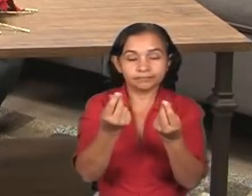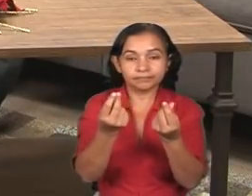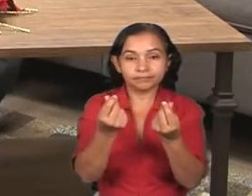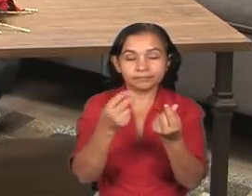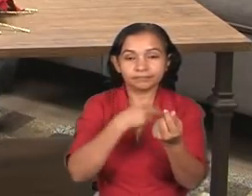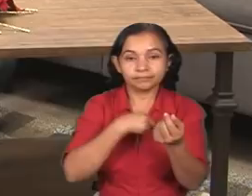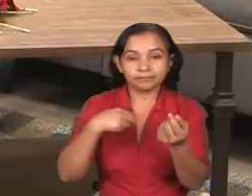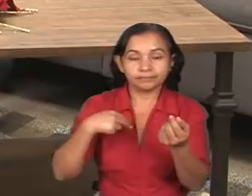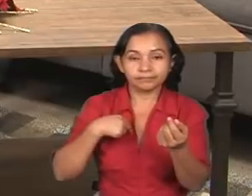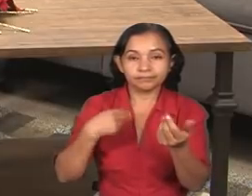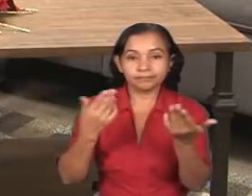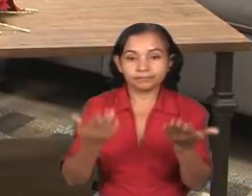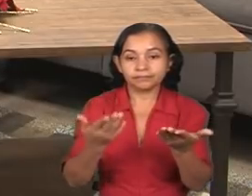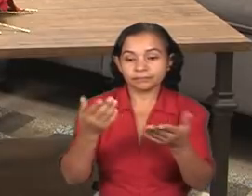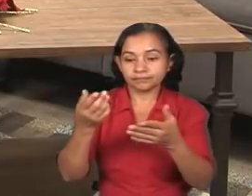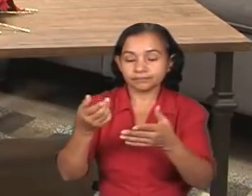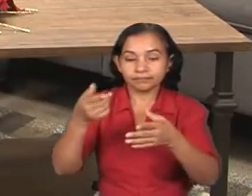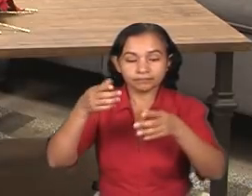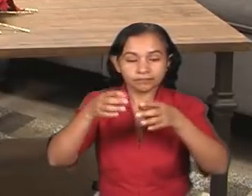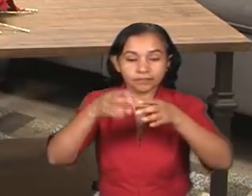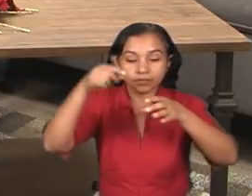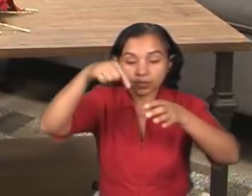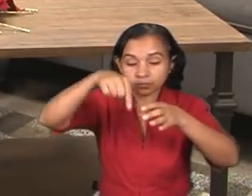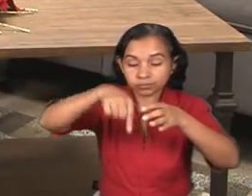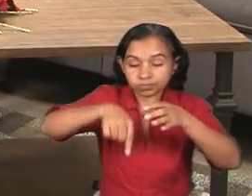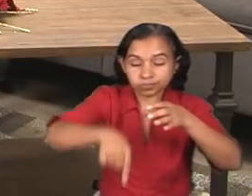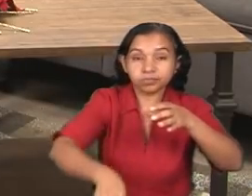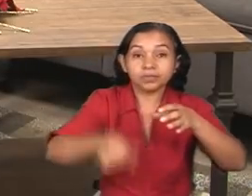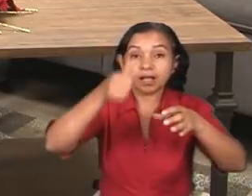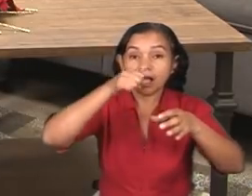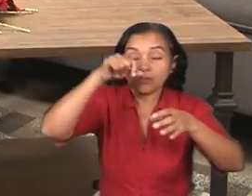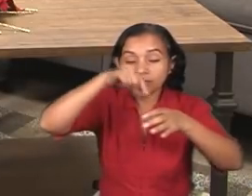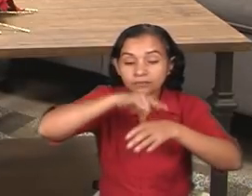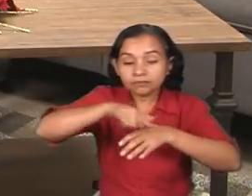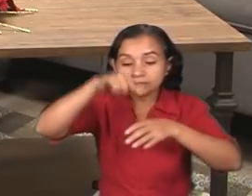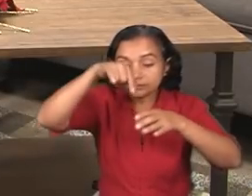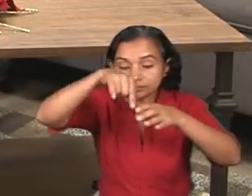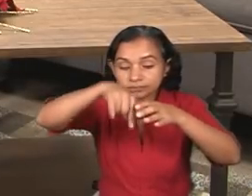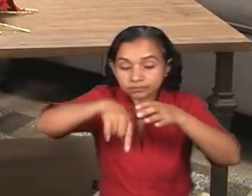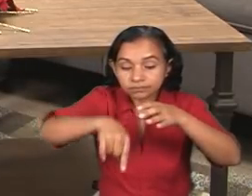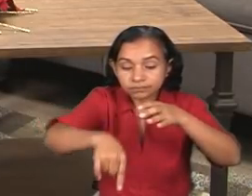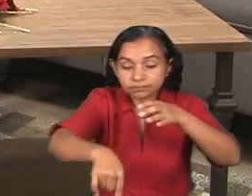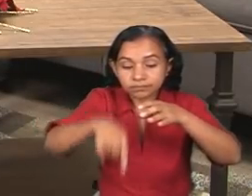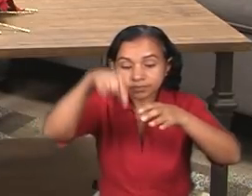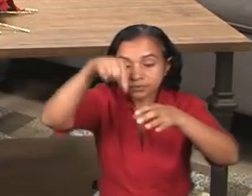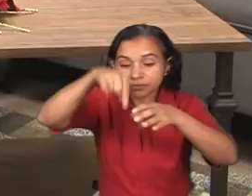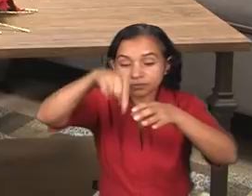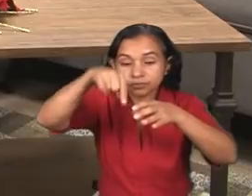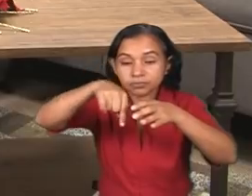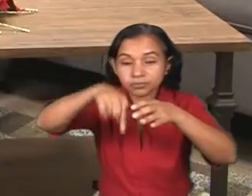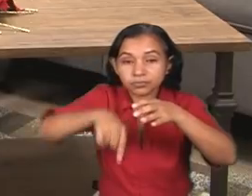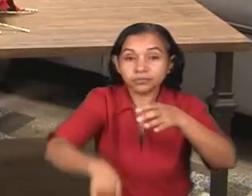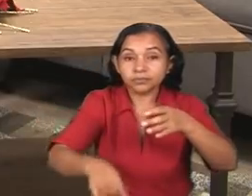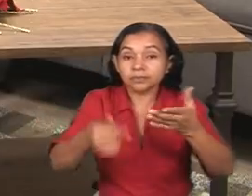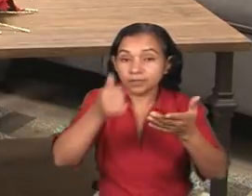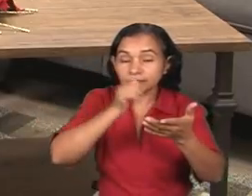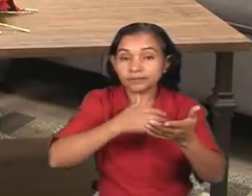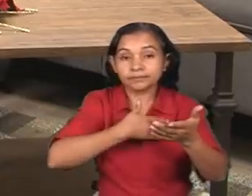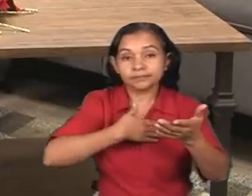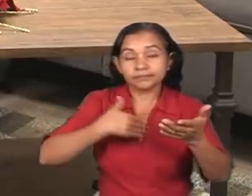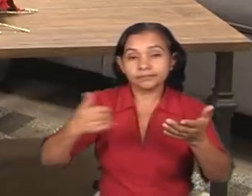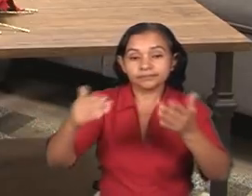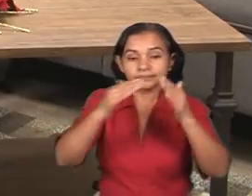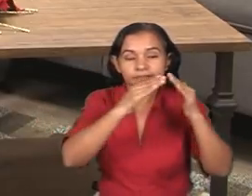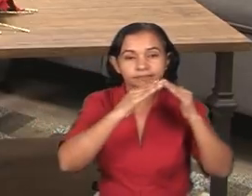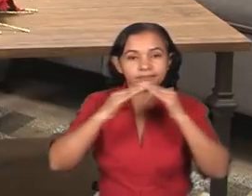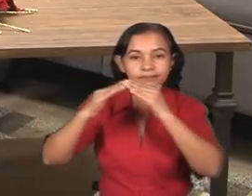programa especial de perforación de pozos. Porque además de estos grandes proyectos que ejecutamos nosotros integrales, nosotros también vamos mejorando en las ciudades